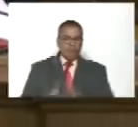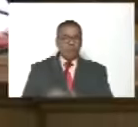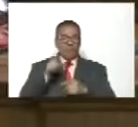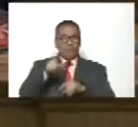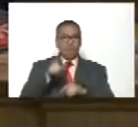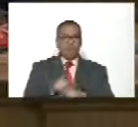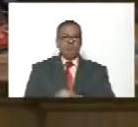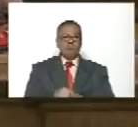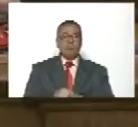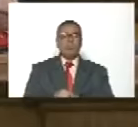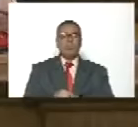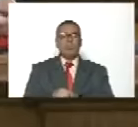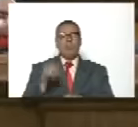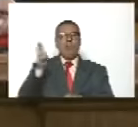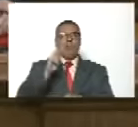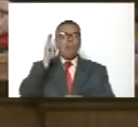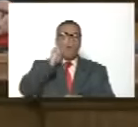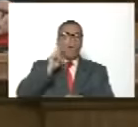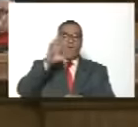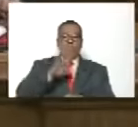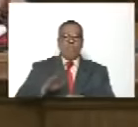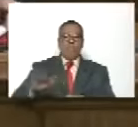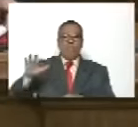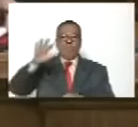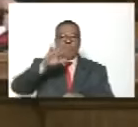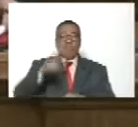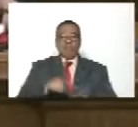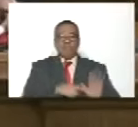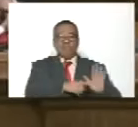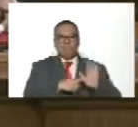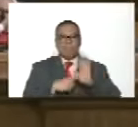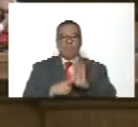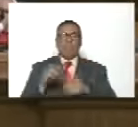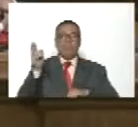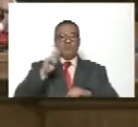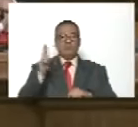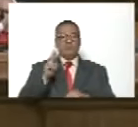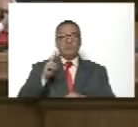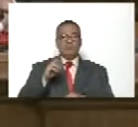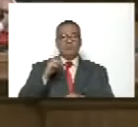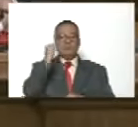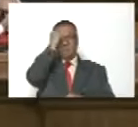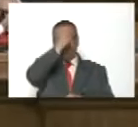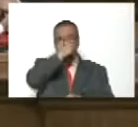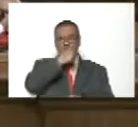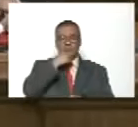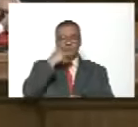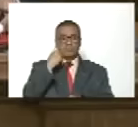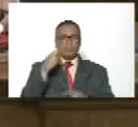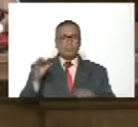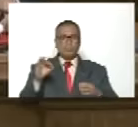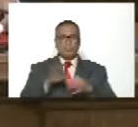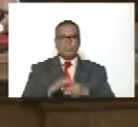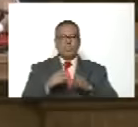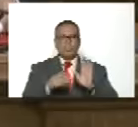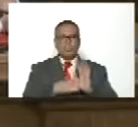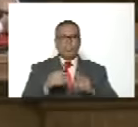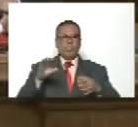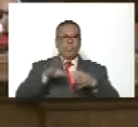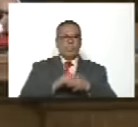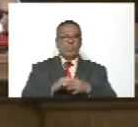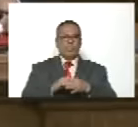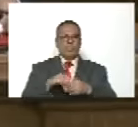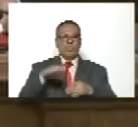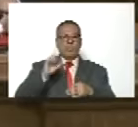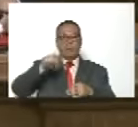extraordinario y plenipotenciario de la República Bolivariana de Venezuela ante la República de Sudáfrica, concurrente ante la Unión de